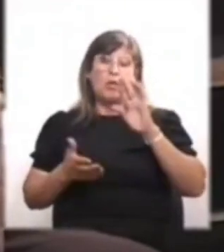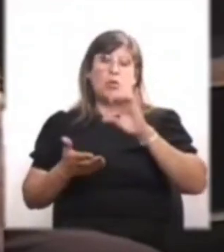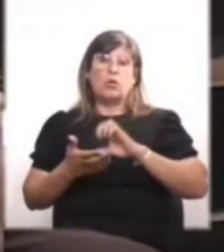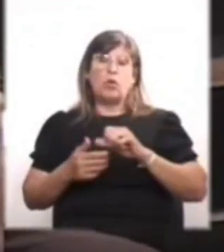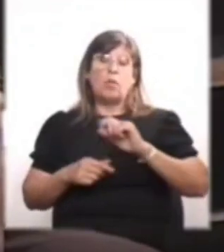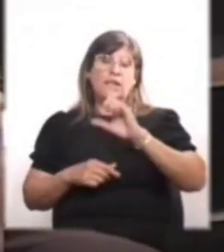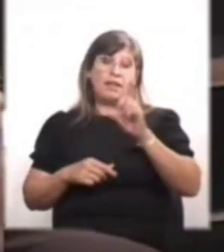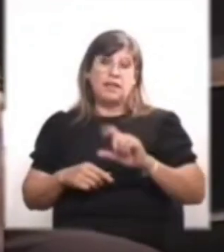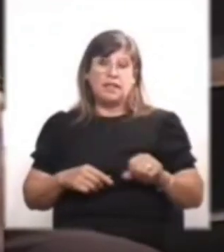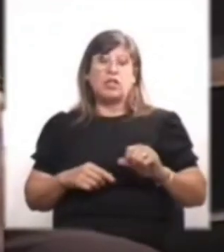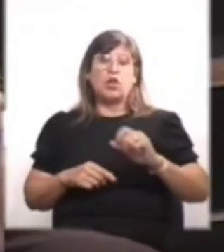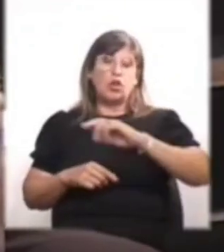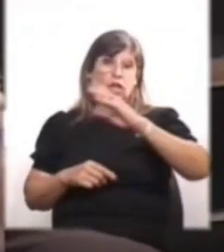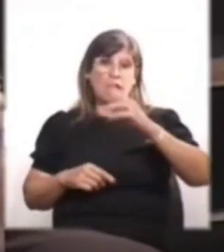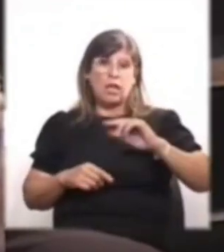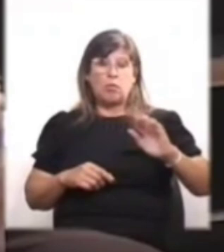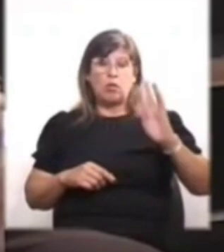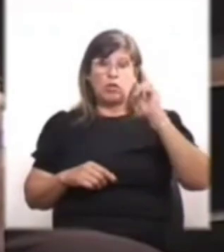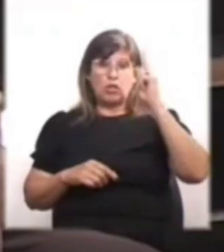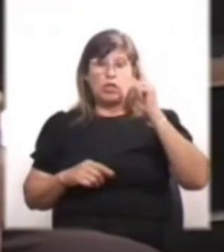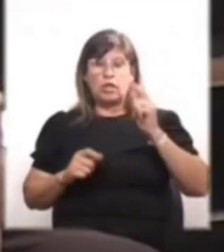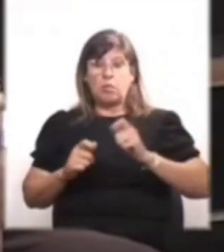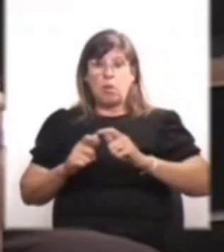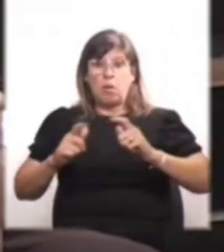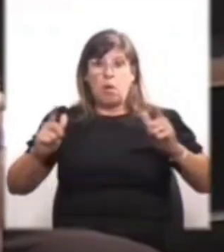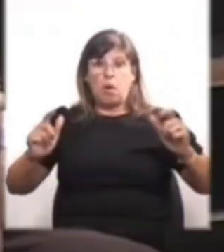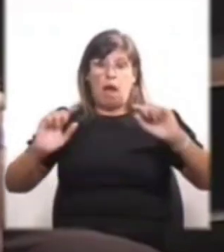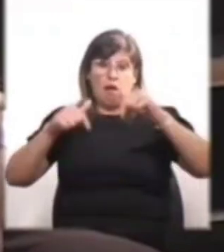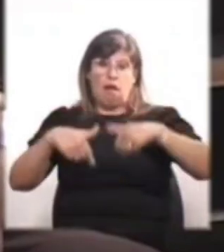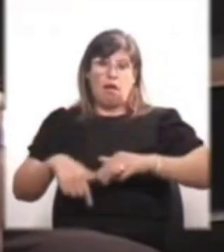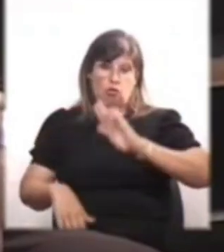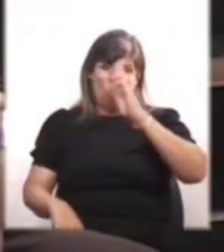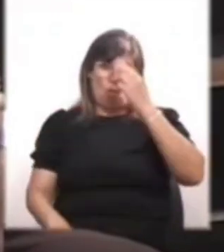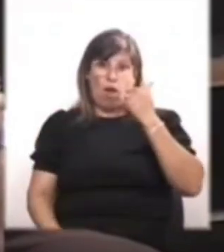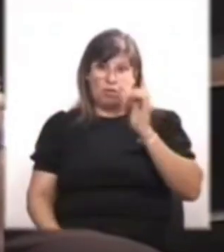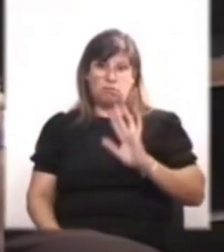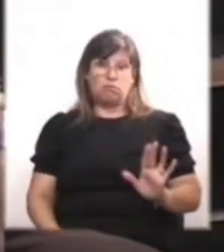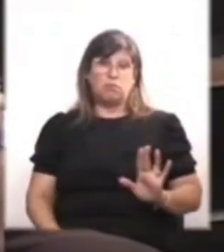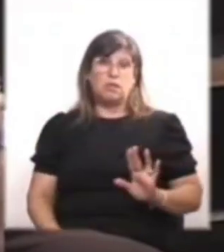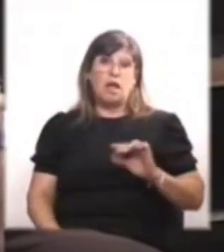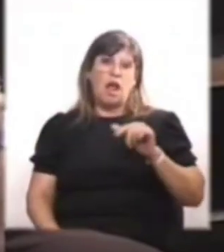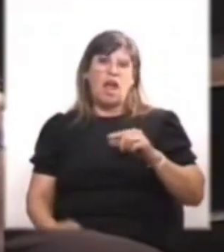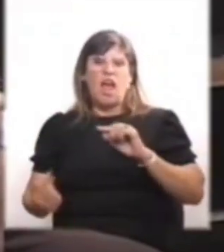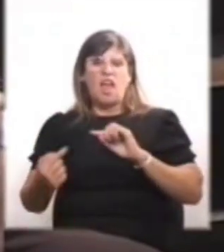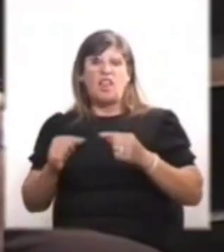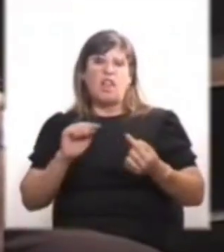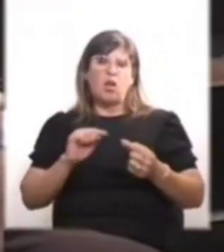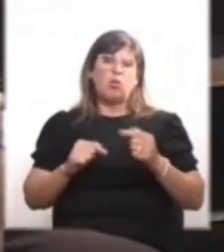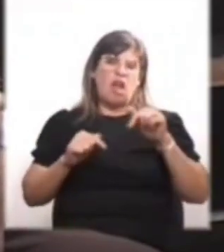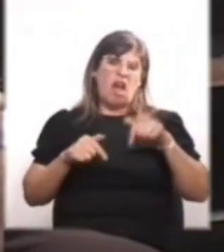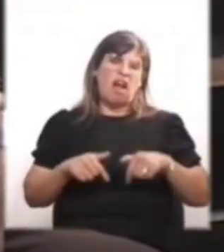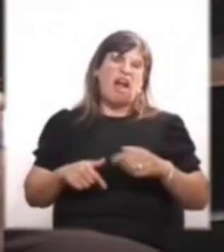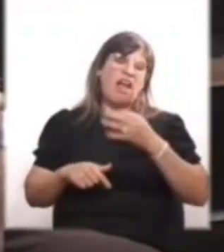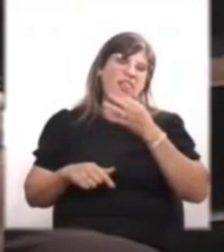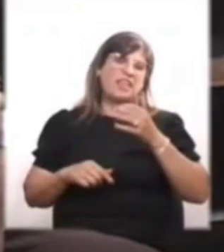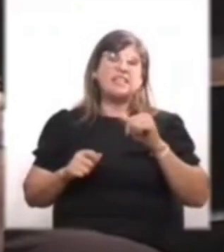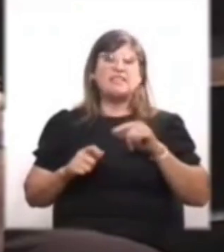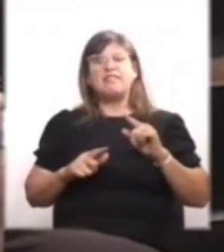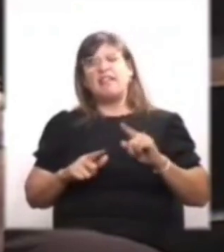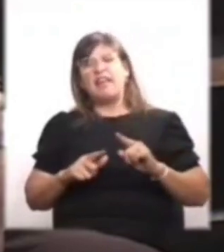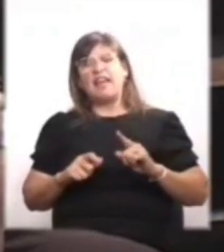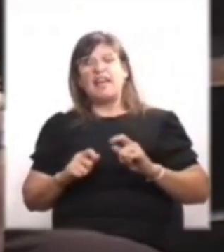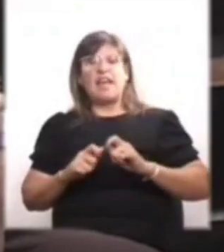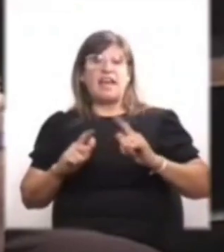indígena crece, es en el Uruguay. Ahí se discute, dicen, no, pero acá dicen que crece porque toman un árbol que